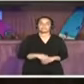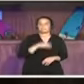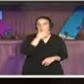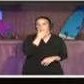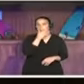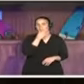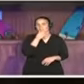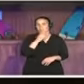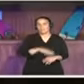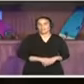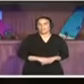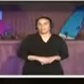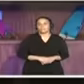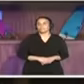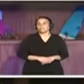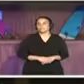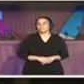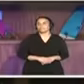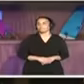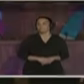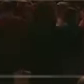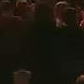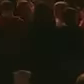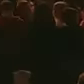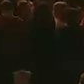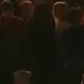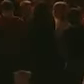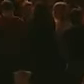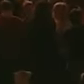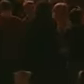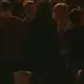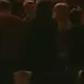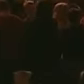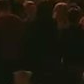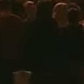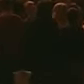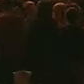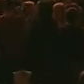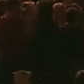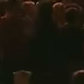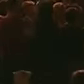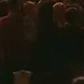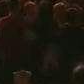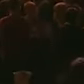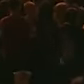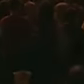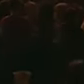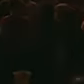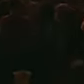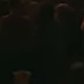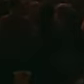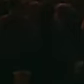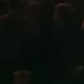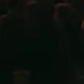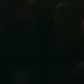Apenas 3 minutos restan para que Triqui Traques tengan que concluir. Vamos con la despedida, que es otra de las piezas musicales esperadas en esta noche.